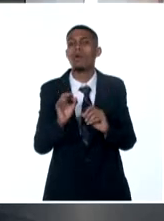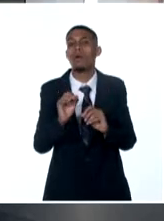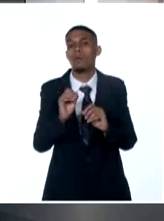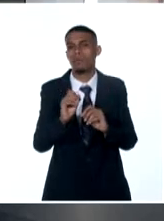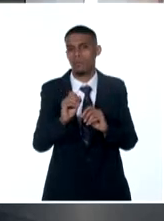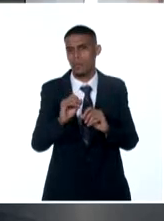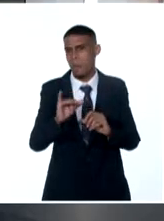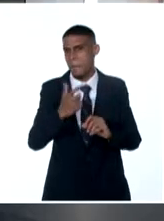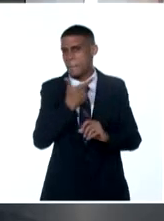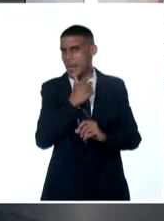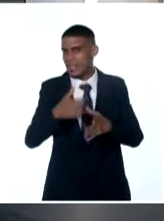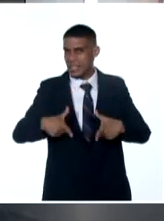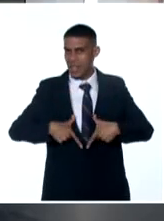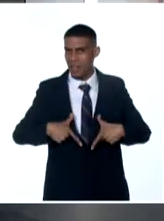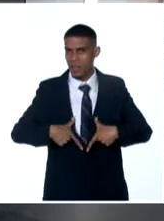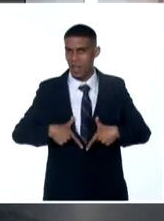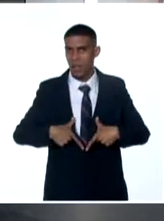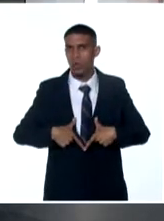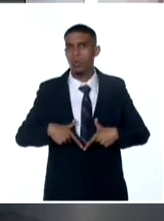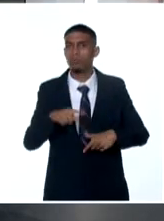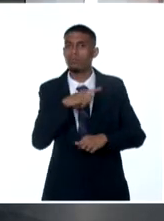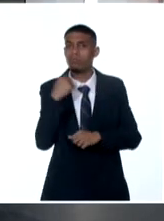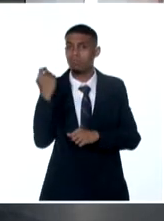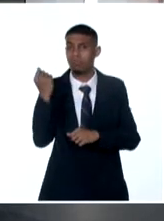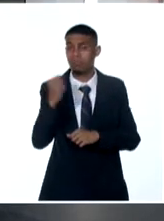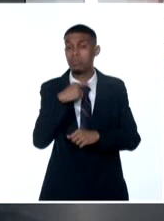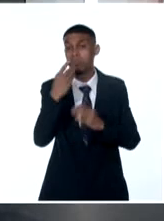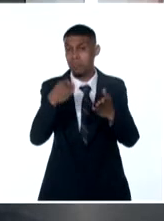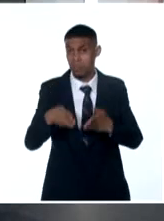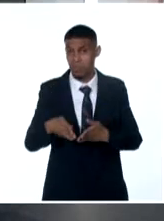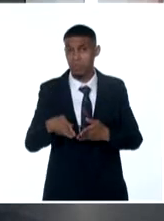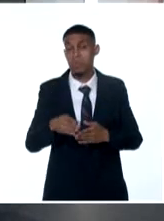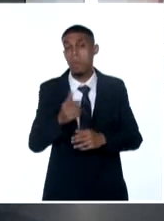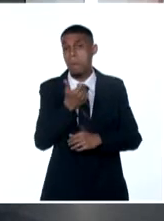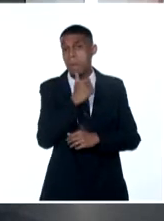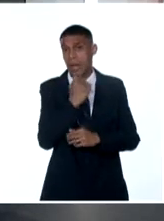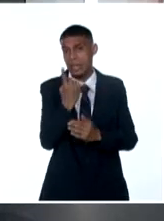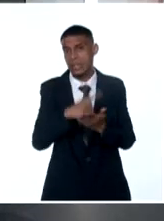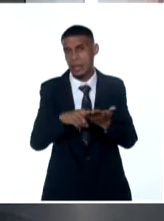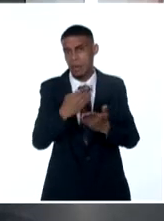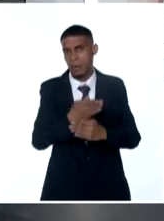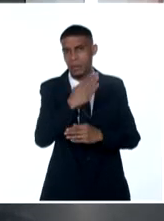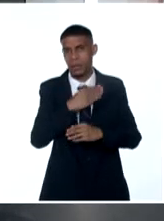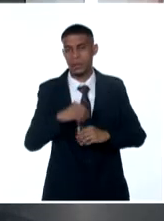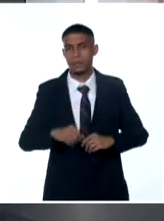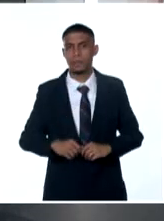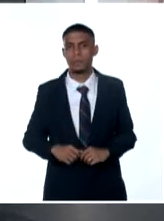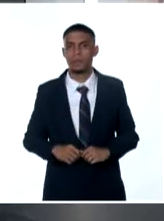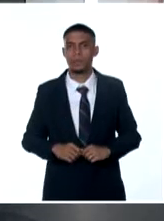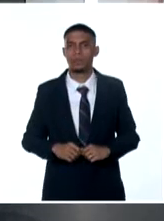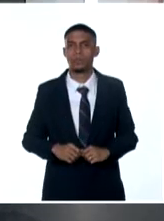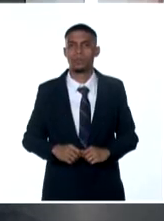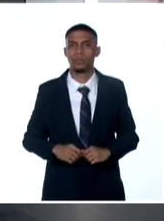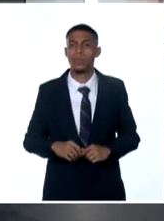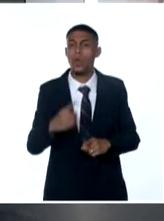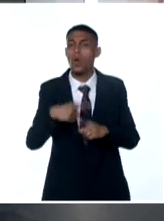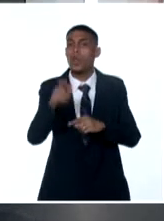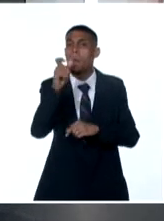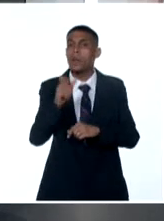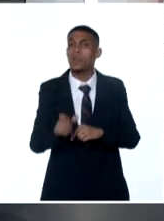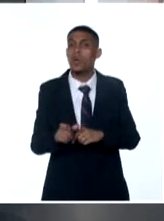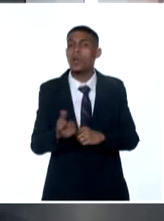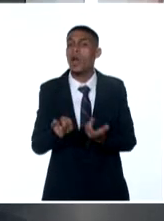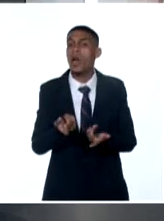los otros episodios de violencia política que ha sacudido a este país. A las encuestadoras no les ha dado tiempo medir esa